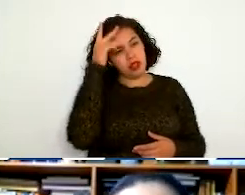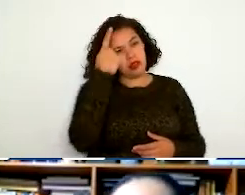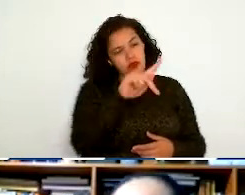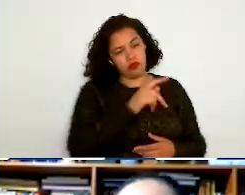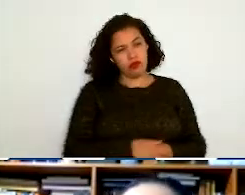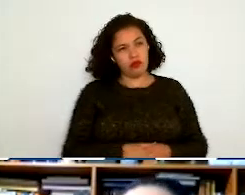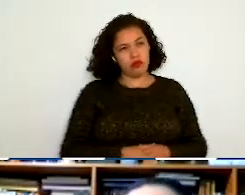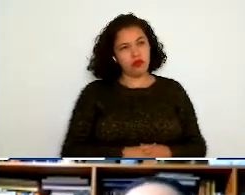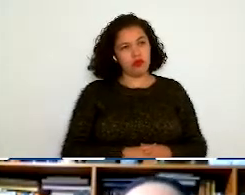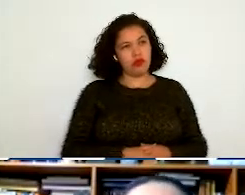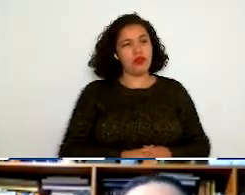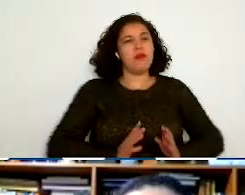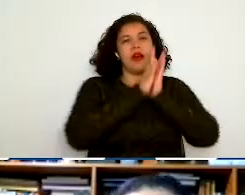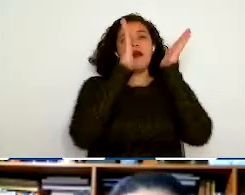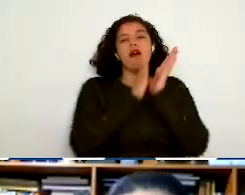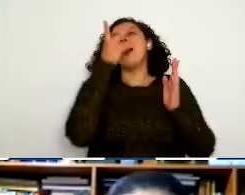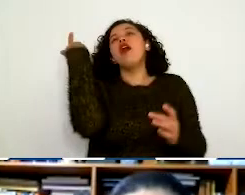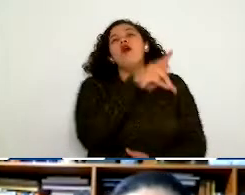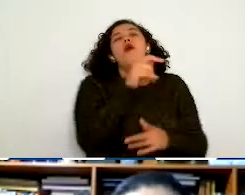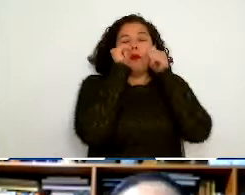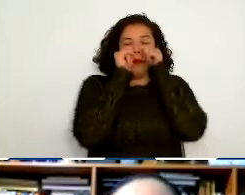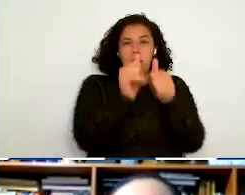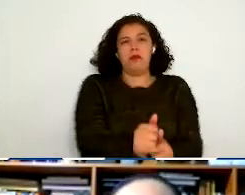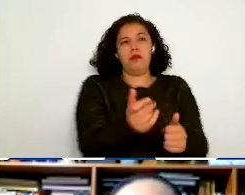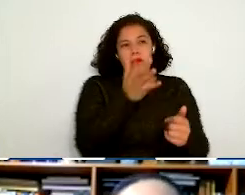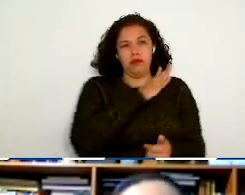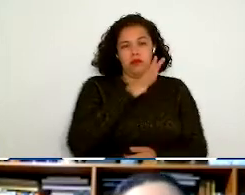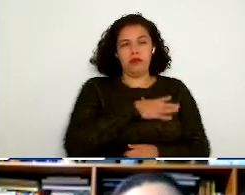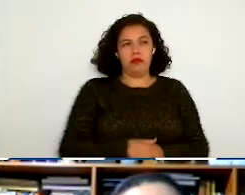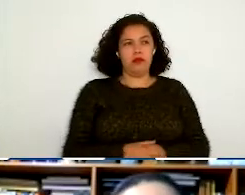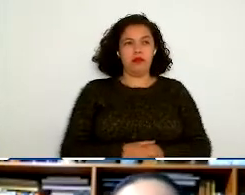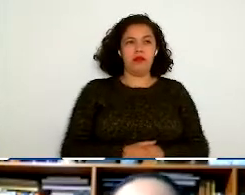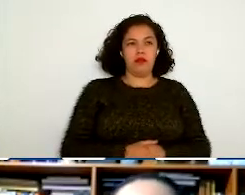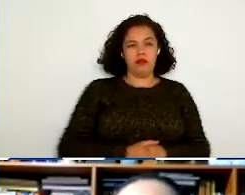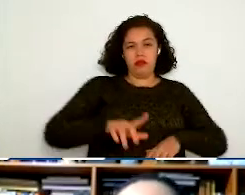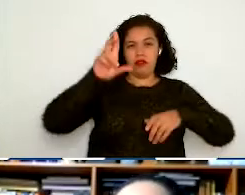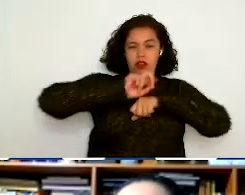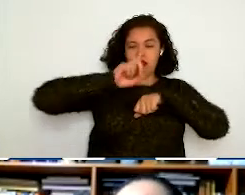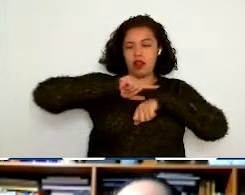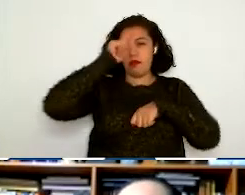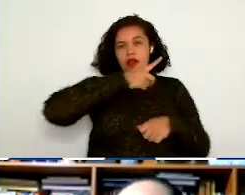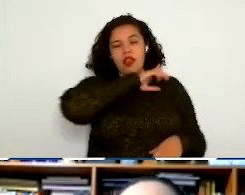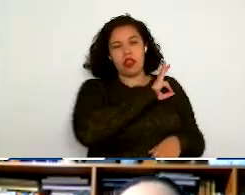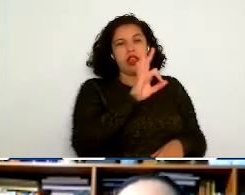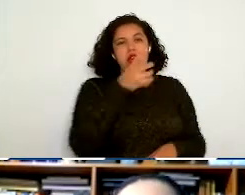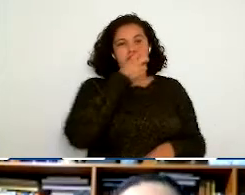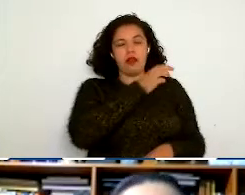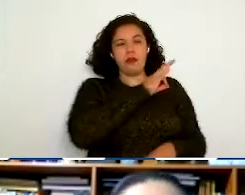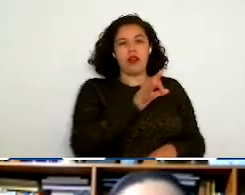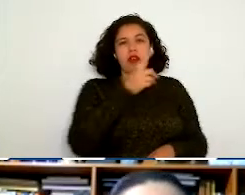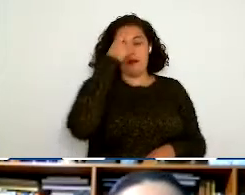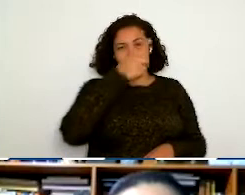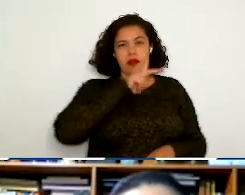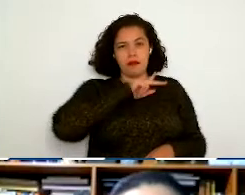propias intervenciones, en sus propias atenciones que dan todos los días, para poder decir que mi